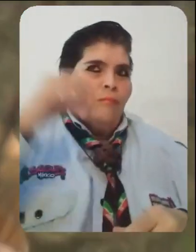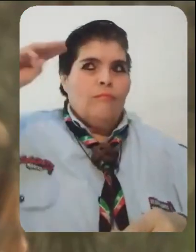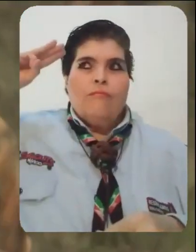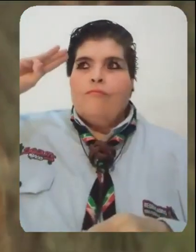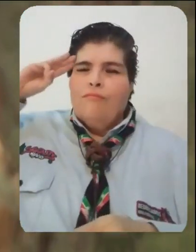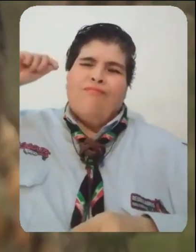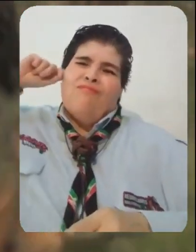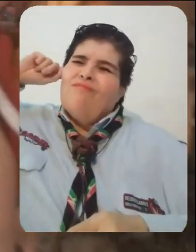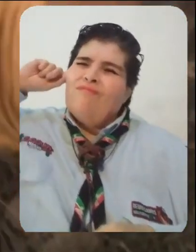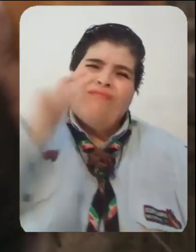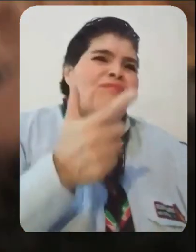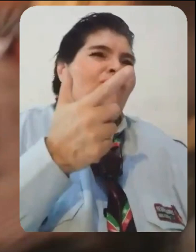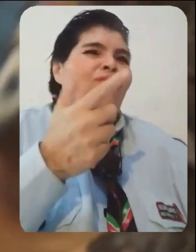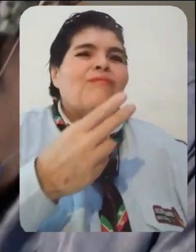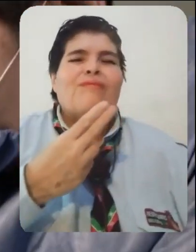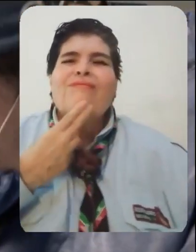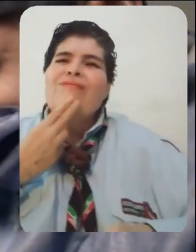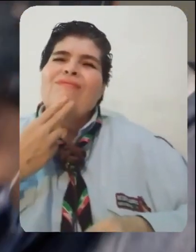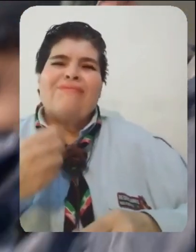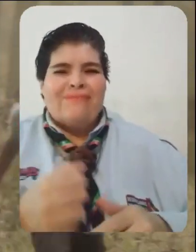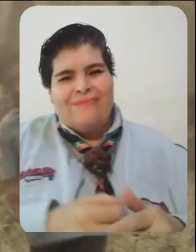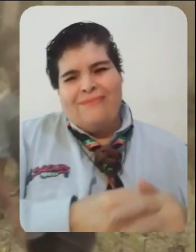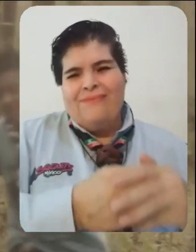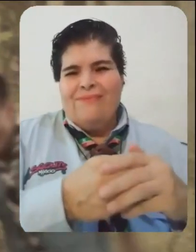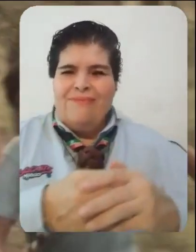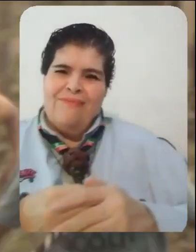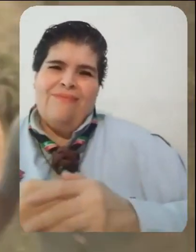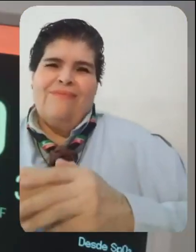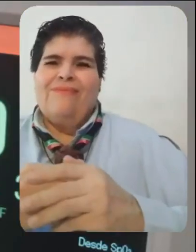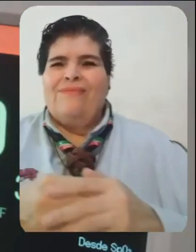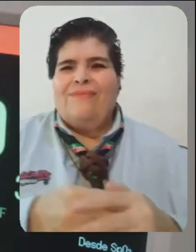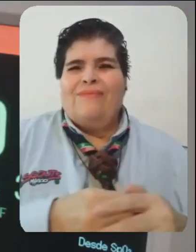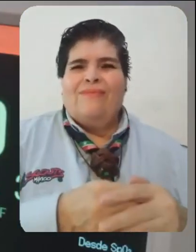siempre habrá un scout listo para servir.